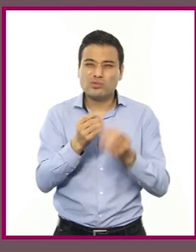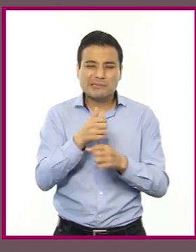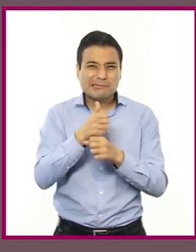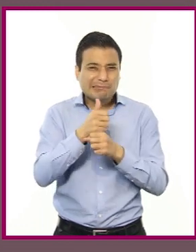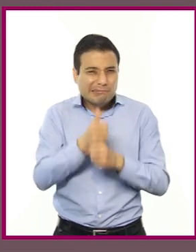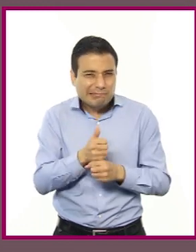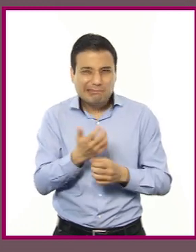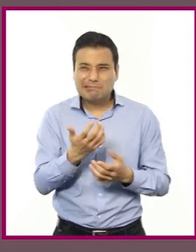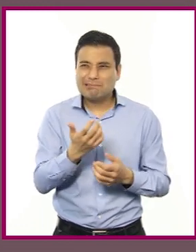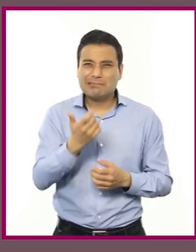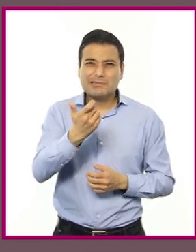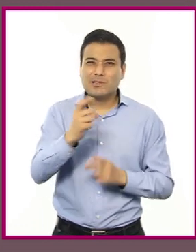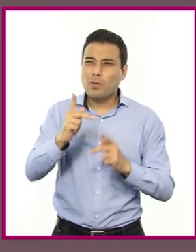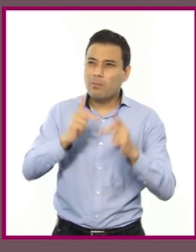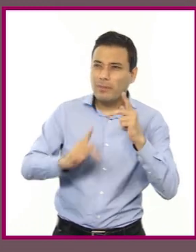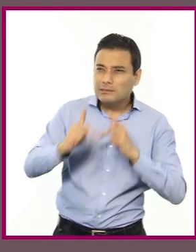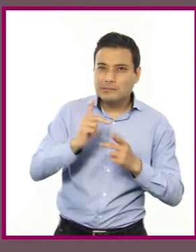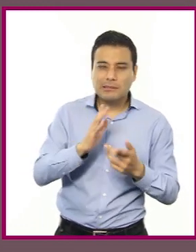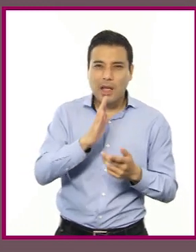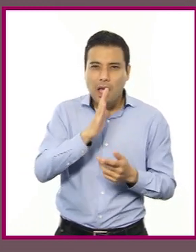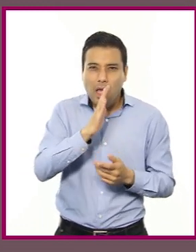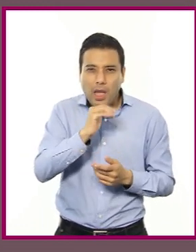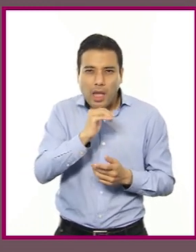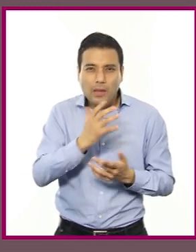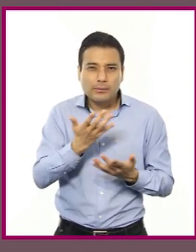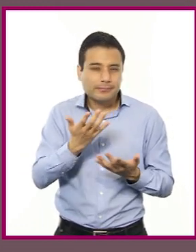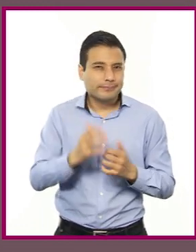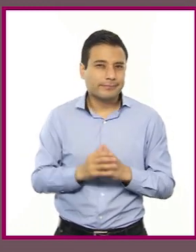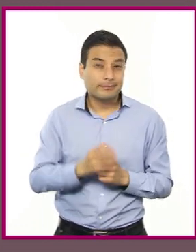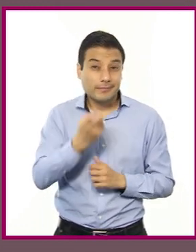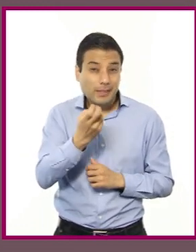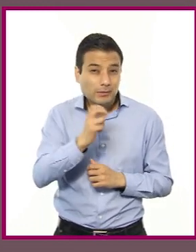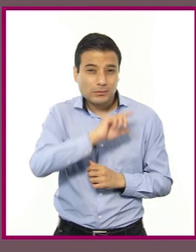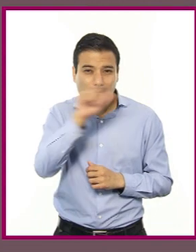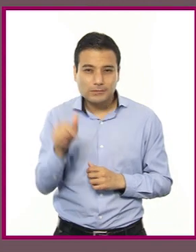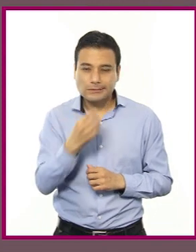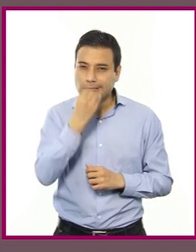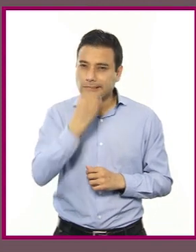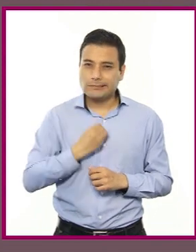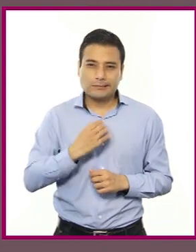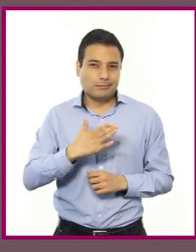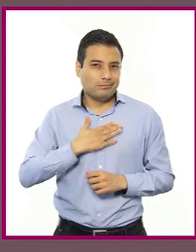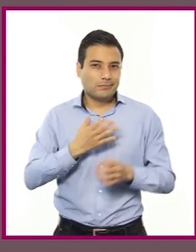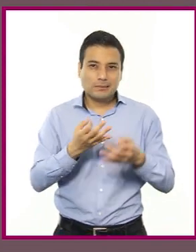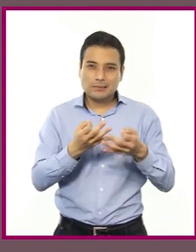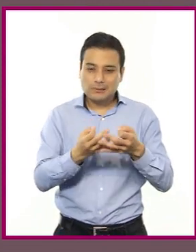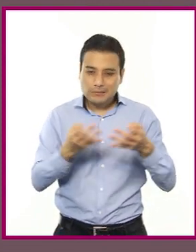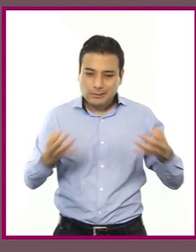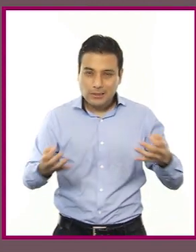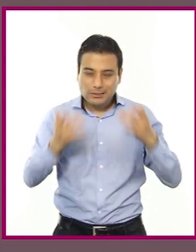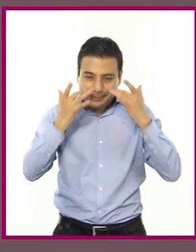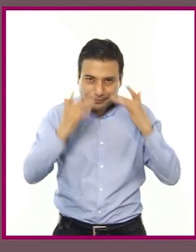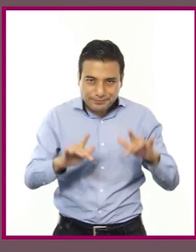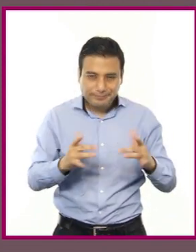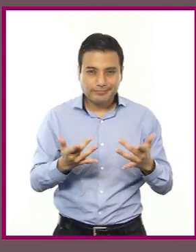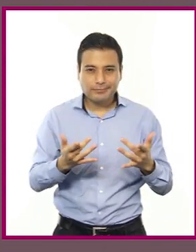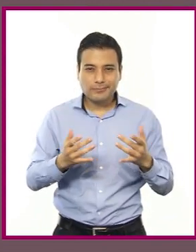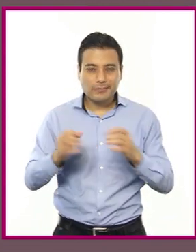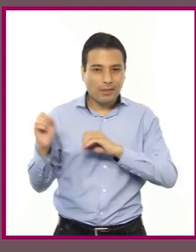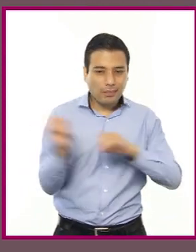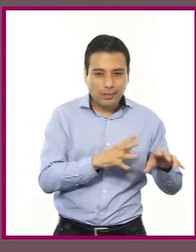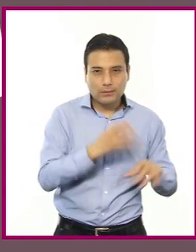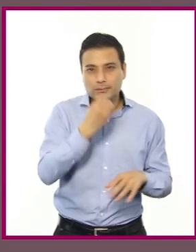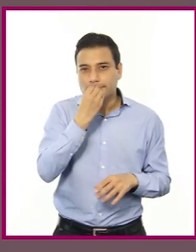acceder a créditos ejidales, y esto los obligó a abandonar sus tierras y convertirse en jornaleros o